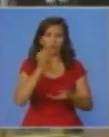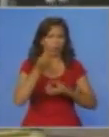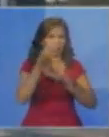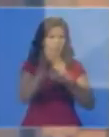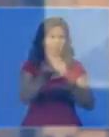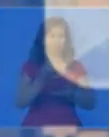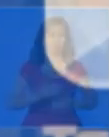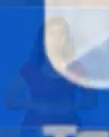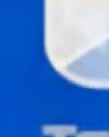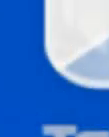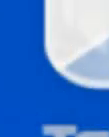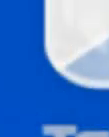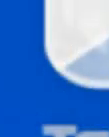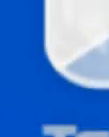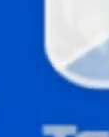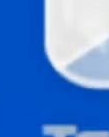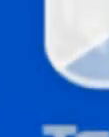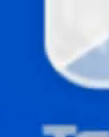horas